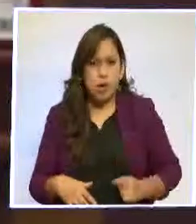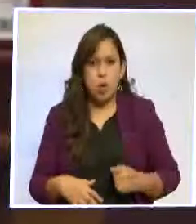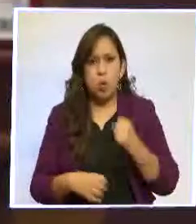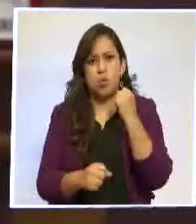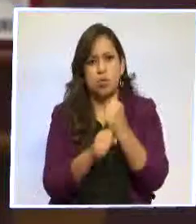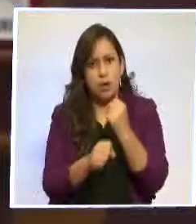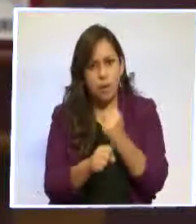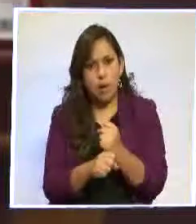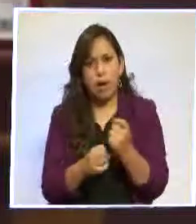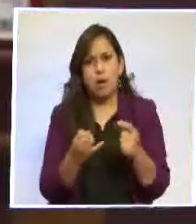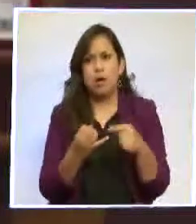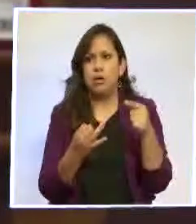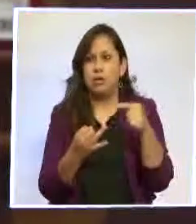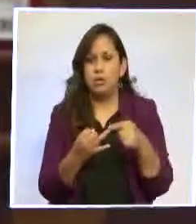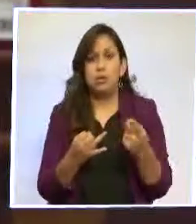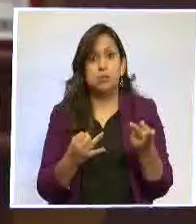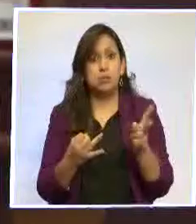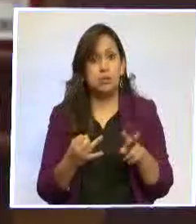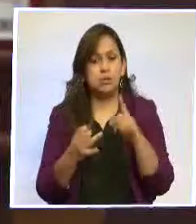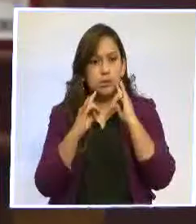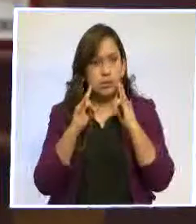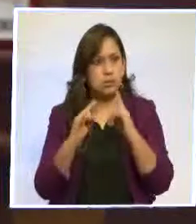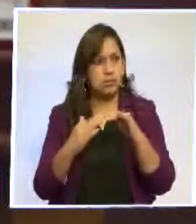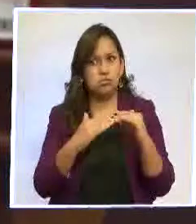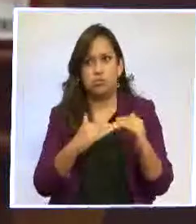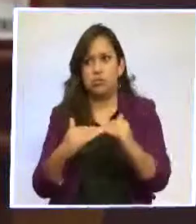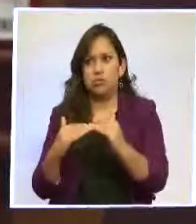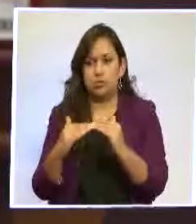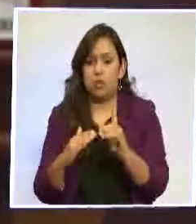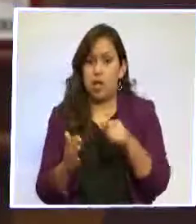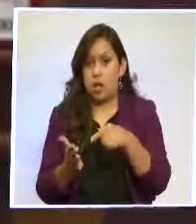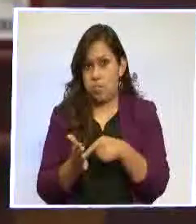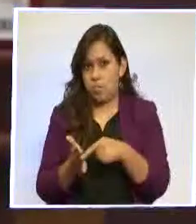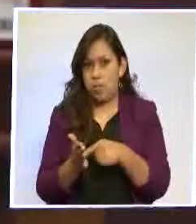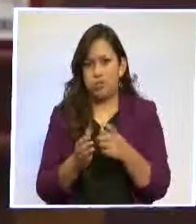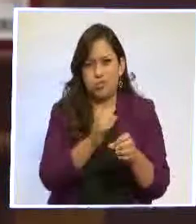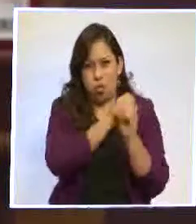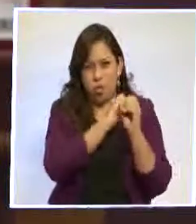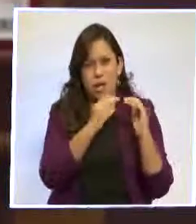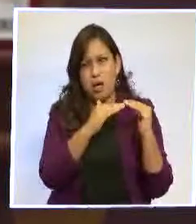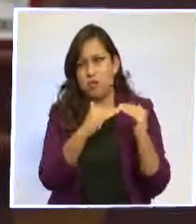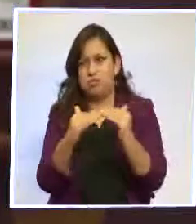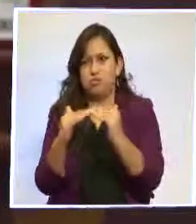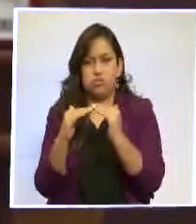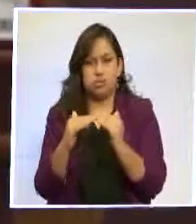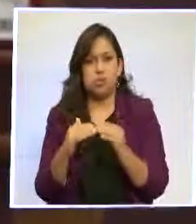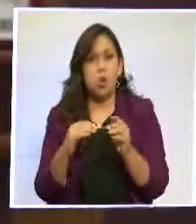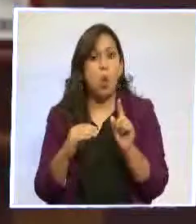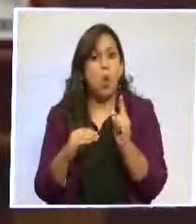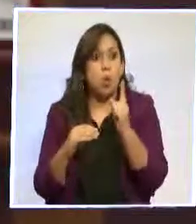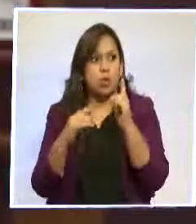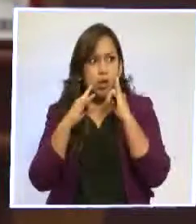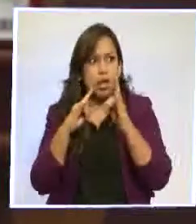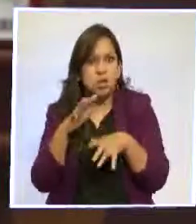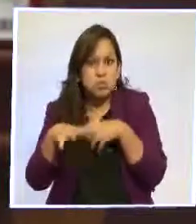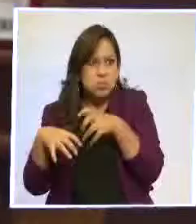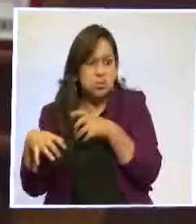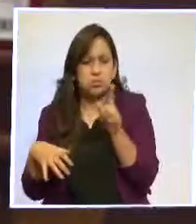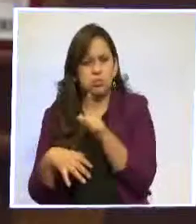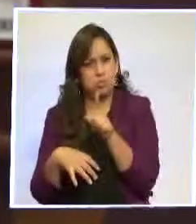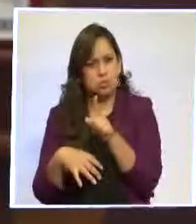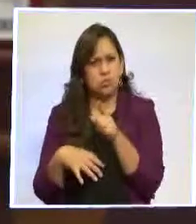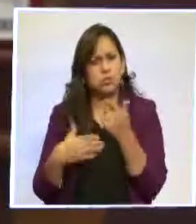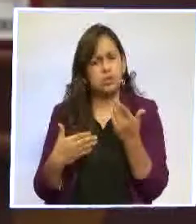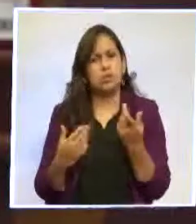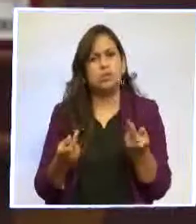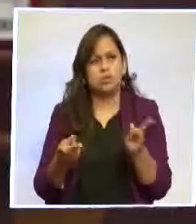laboral adecuado, redistribución vía impuestos. Sin embargo, digamos, es muy difícil esperar que toda la región tenga este tipo de